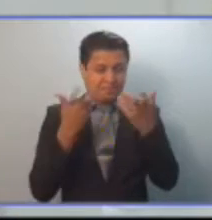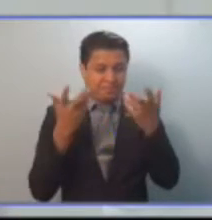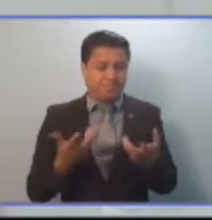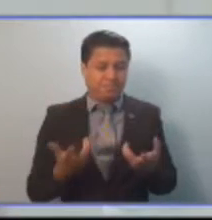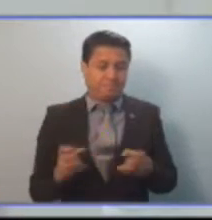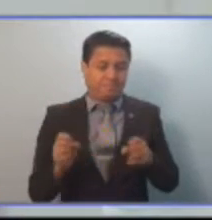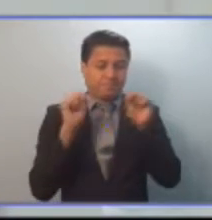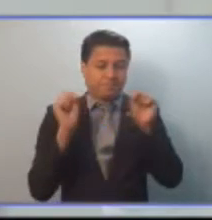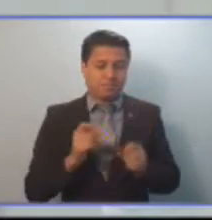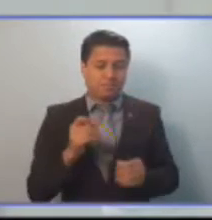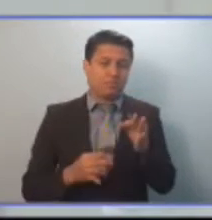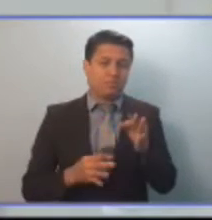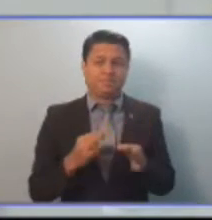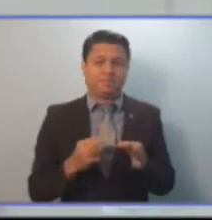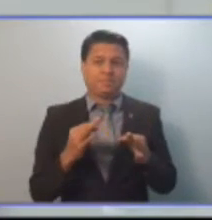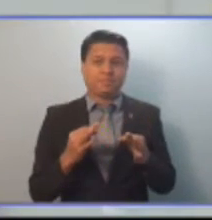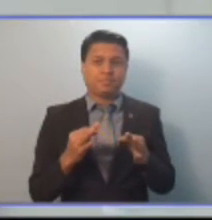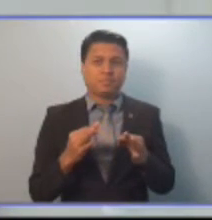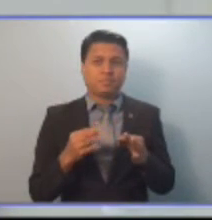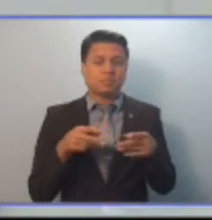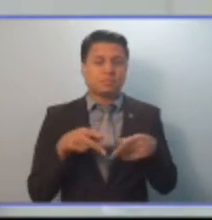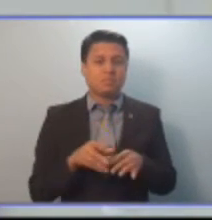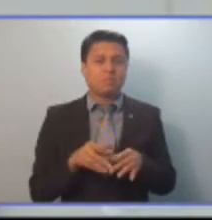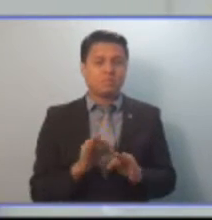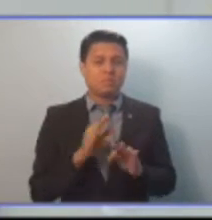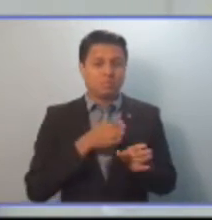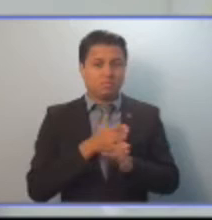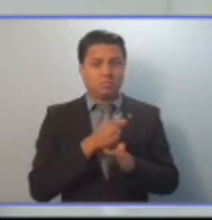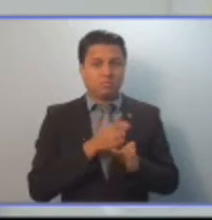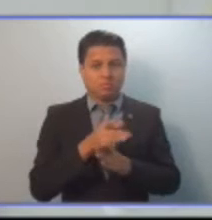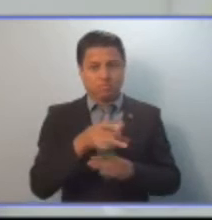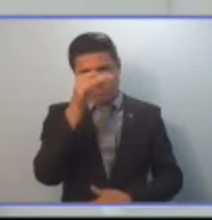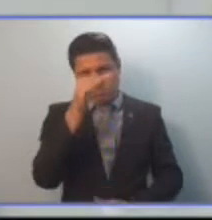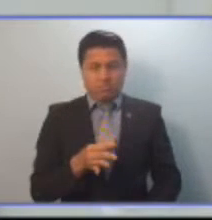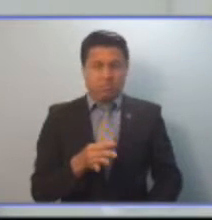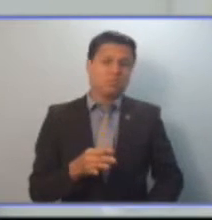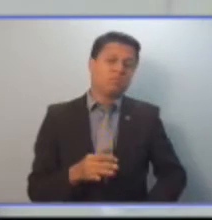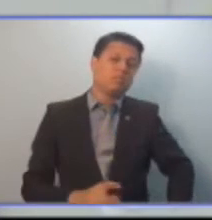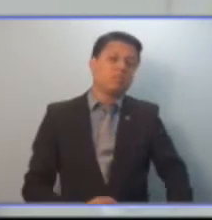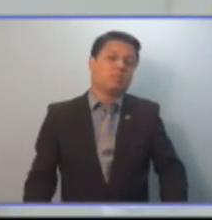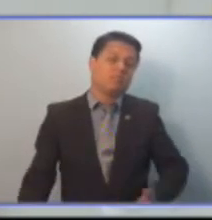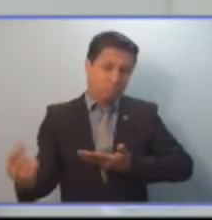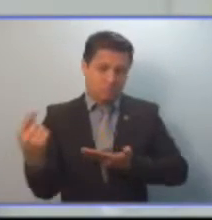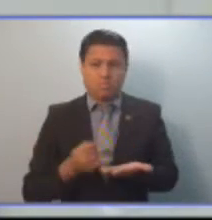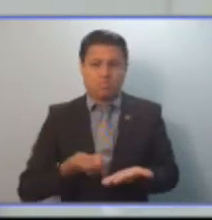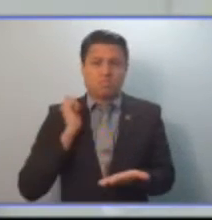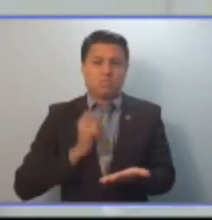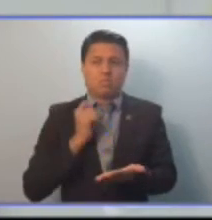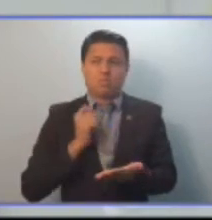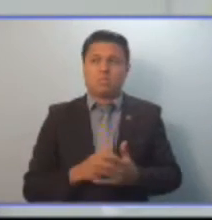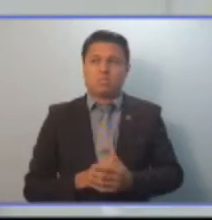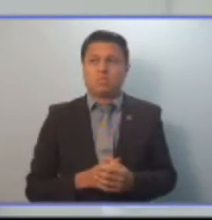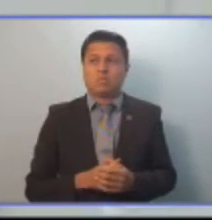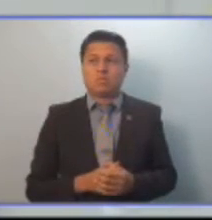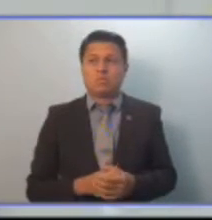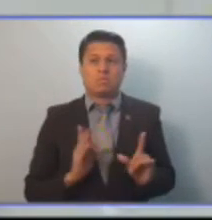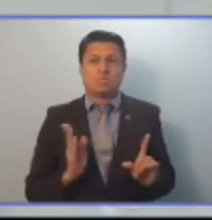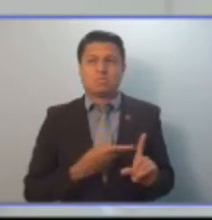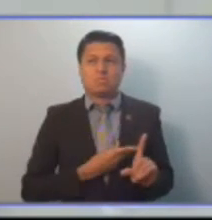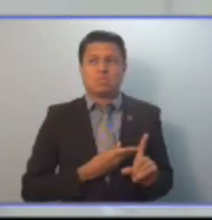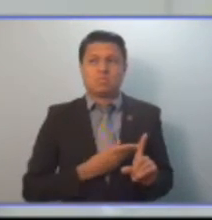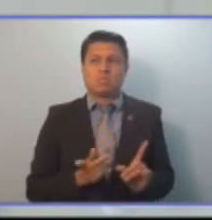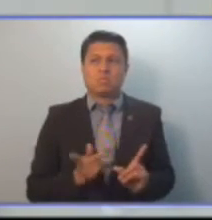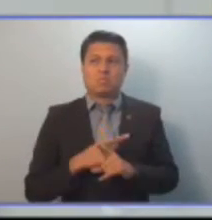judicial y profesional. Los jueces son destituidos,